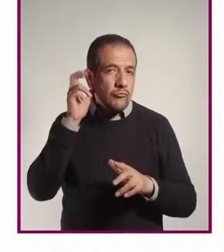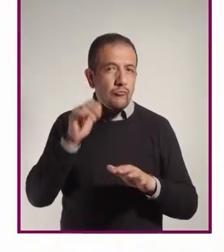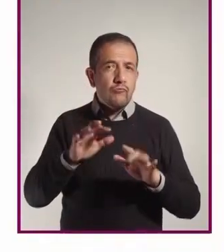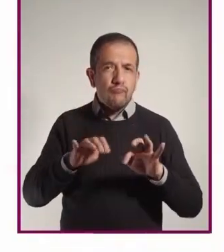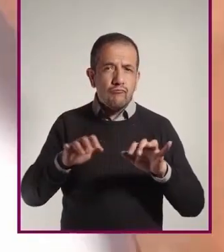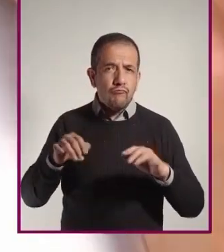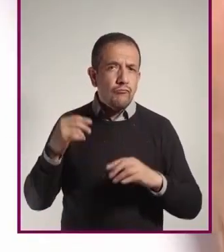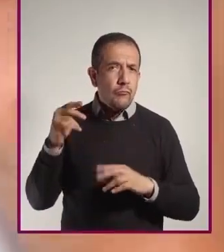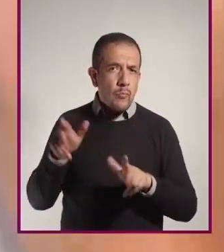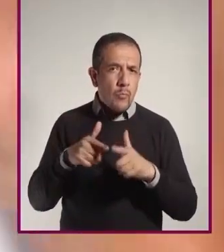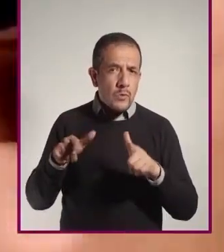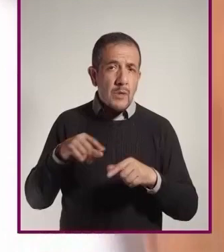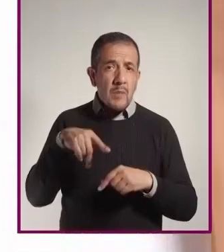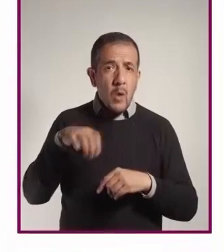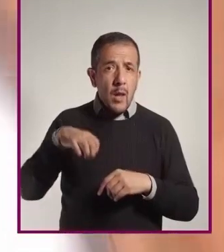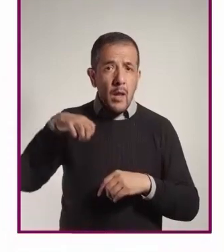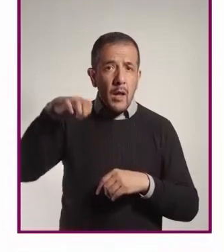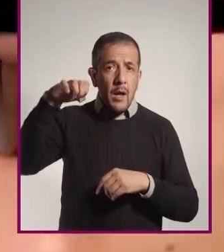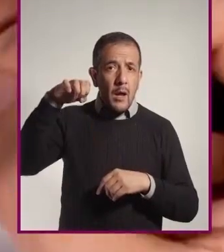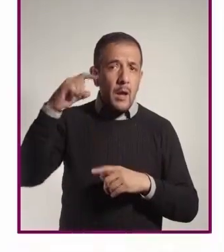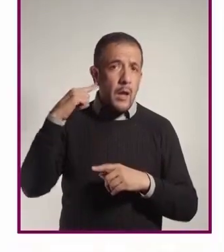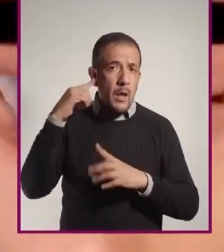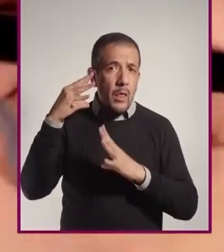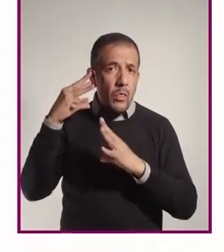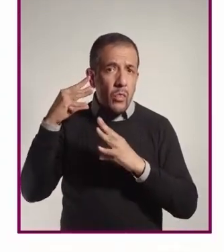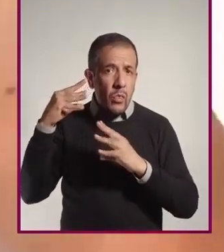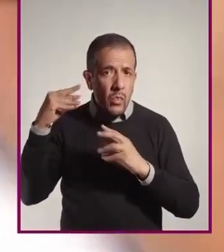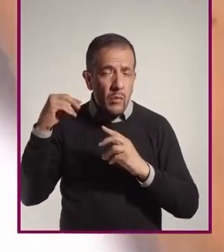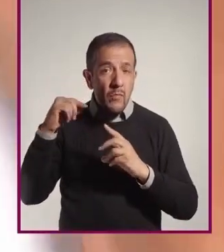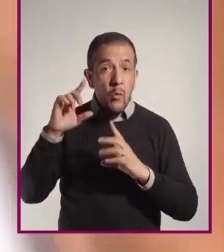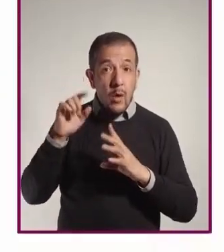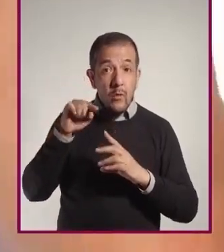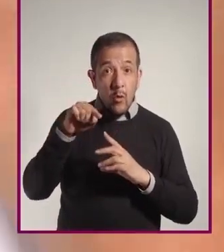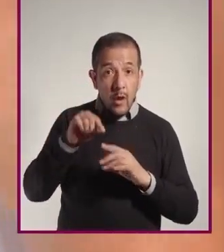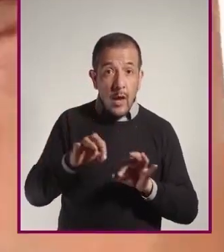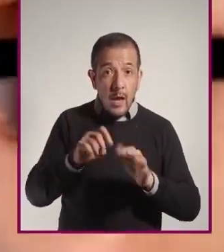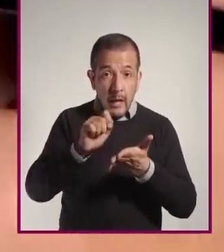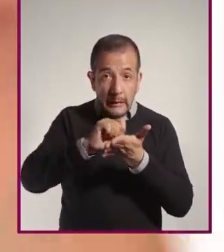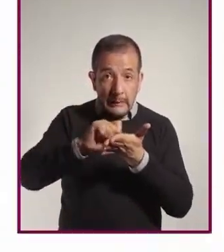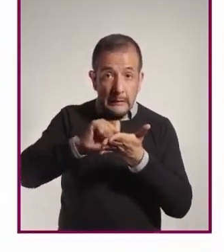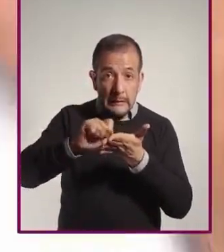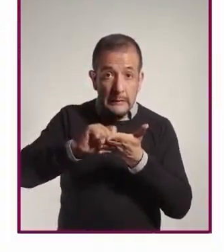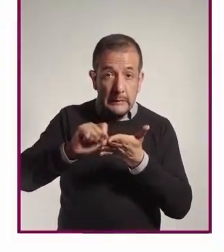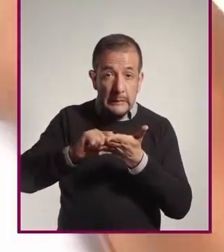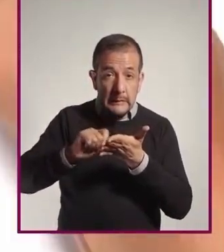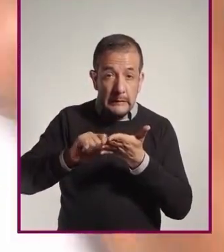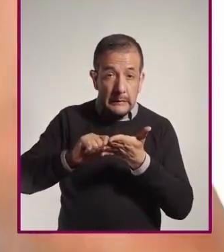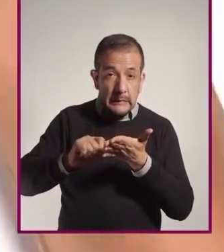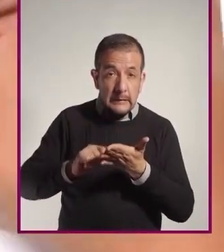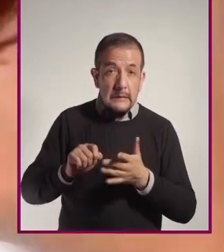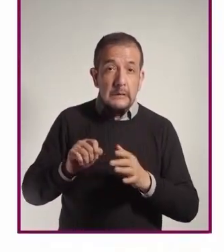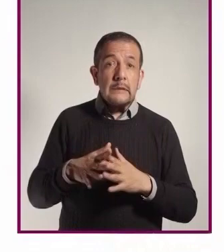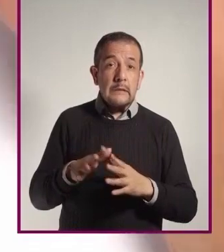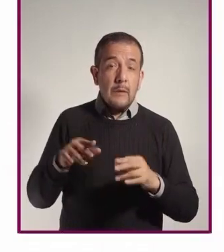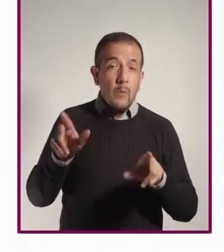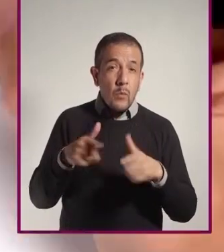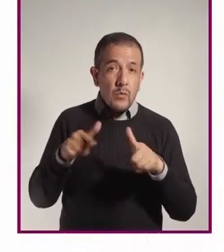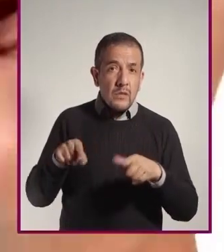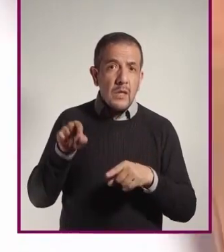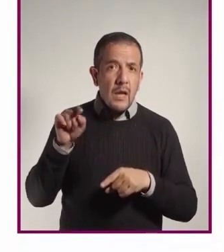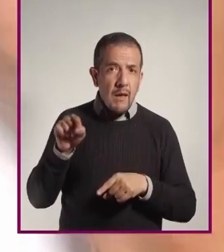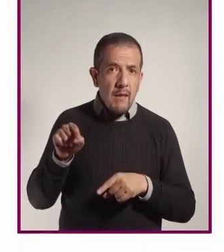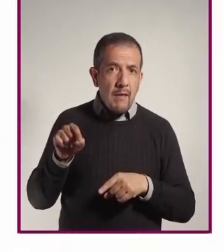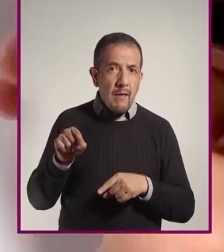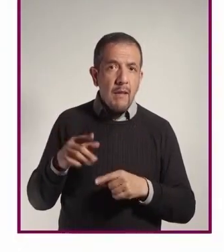los años fue perdiendo la audición. Su obra la desarrolló sin escuchar nada, con una enorme maestría y sólida